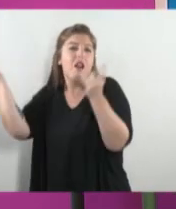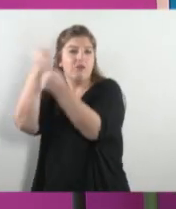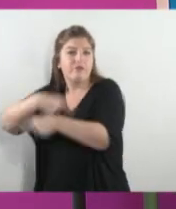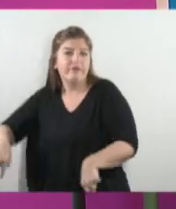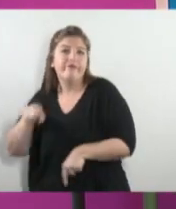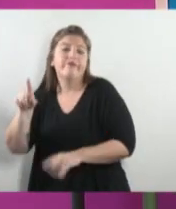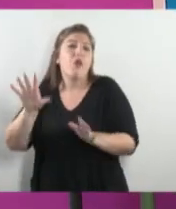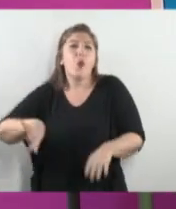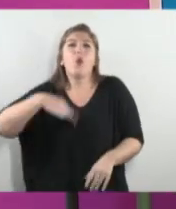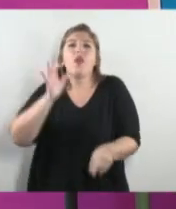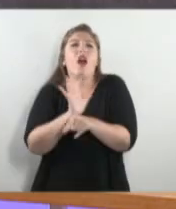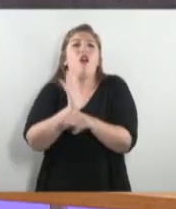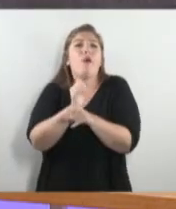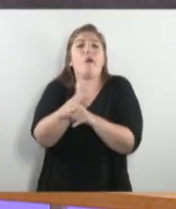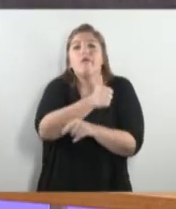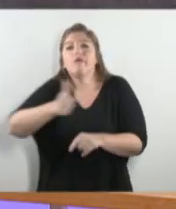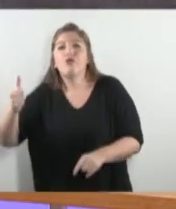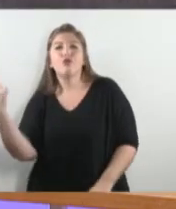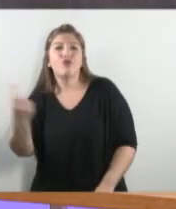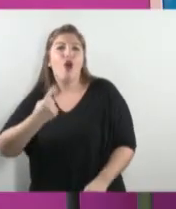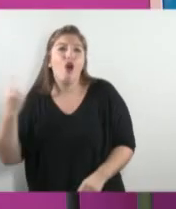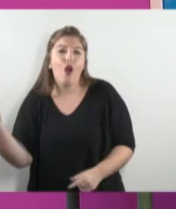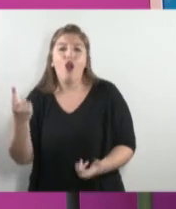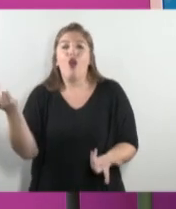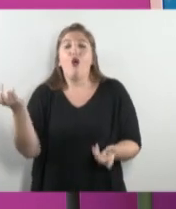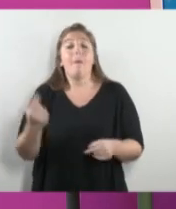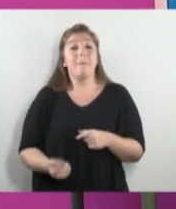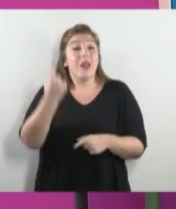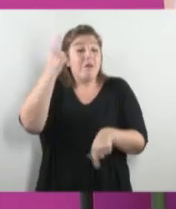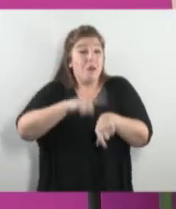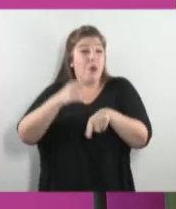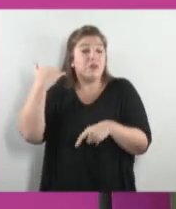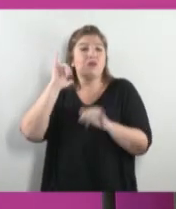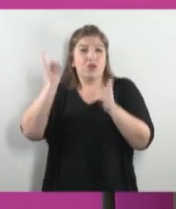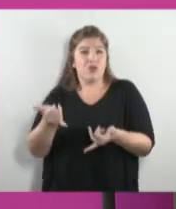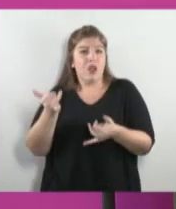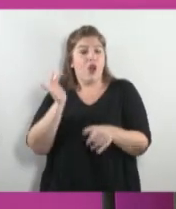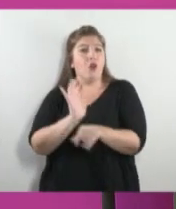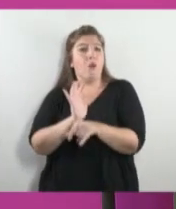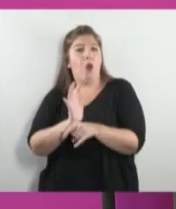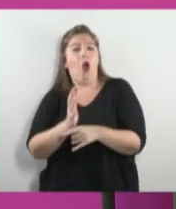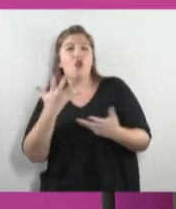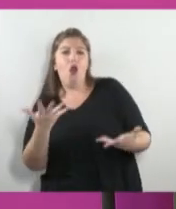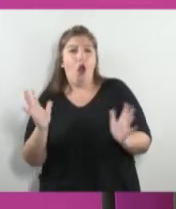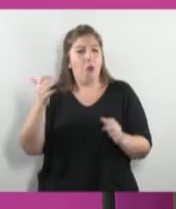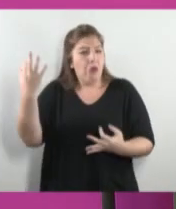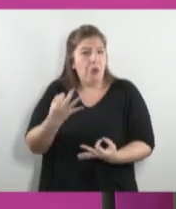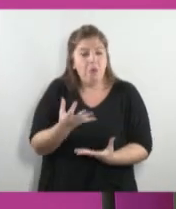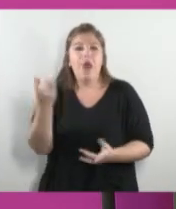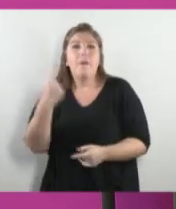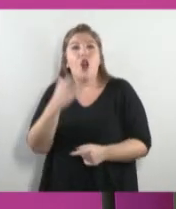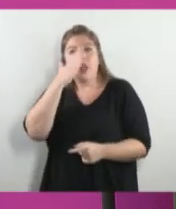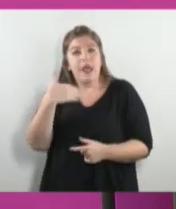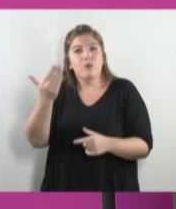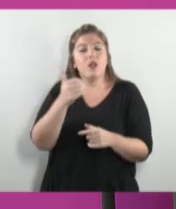una vida un poco alejada, ¿no? No estaba. En un principio sí tenía ese lugar bastante cómodo, pero después fue